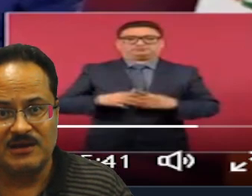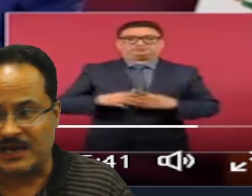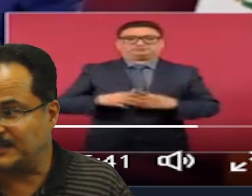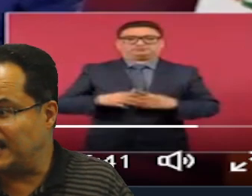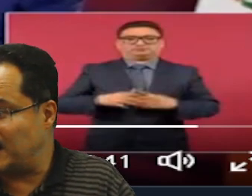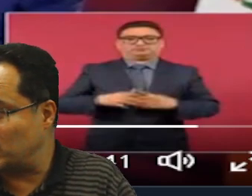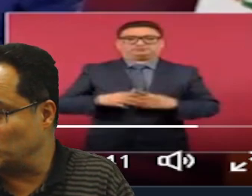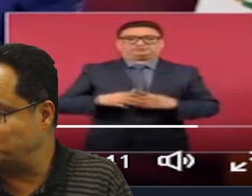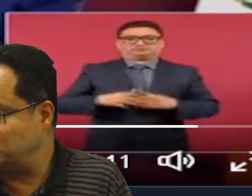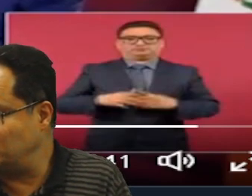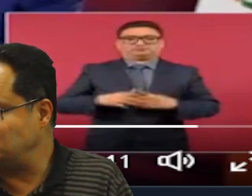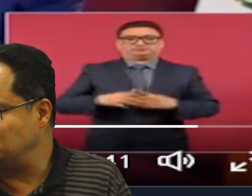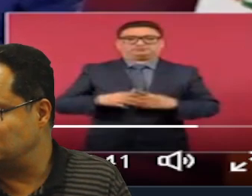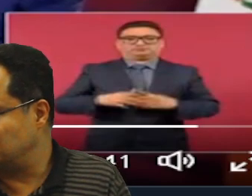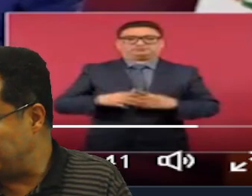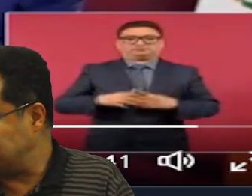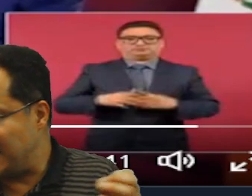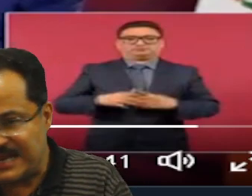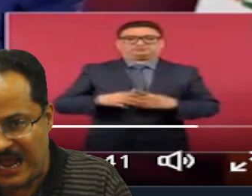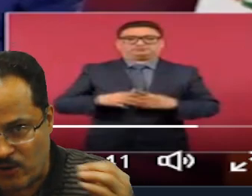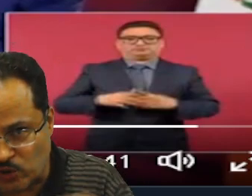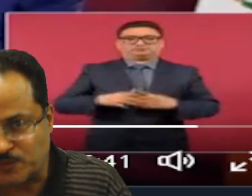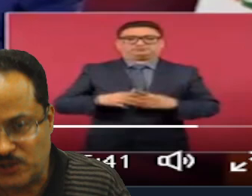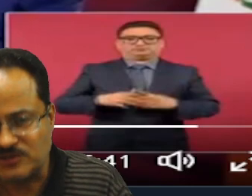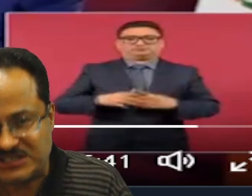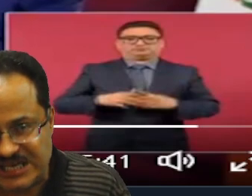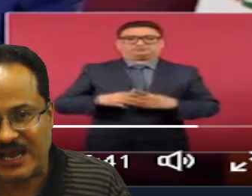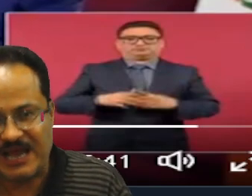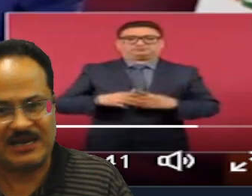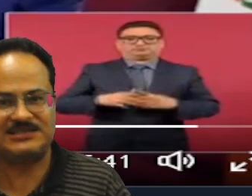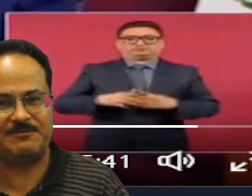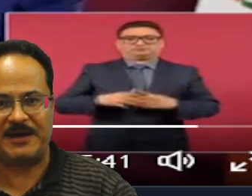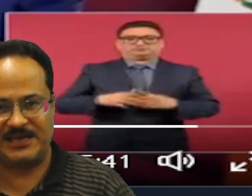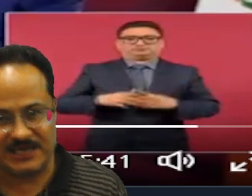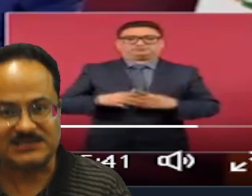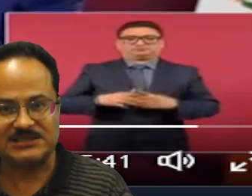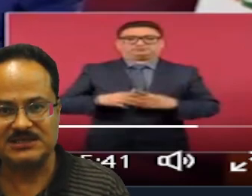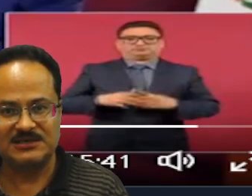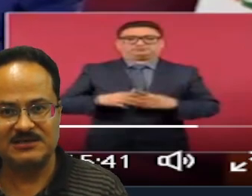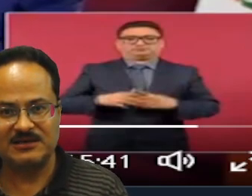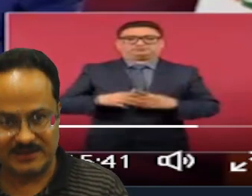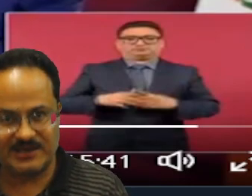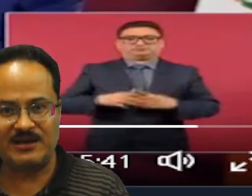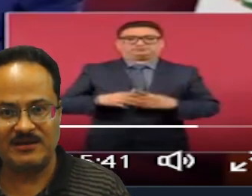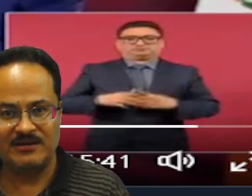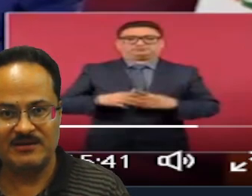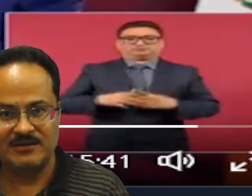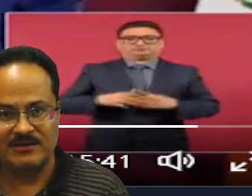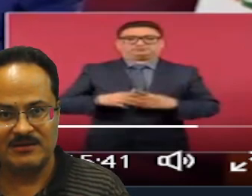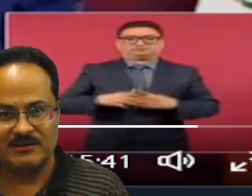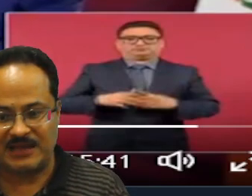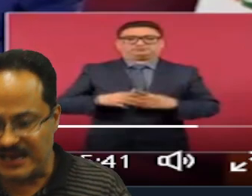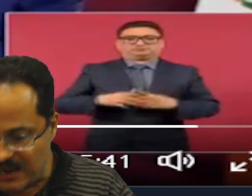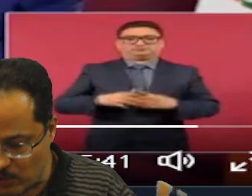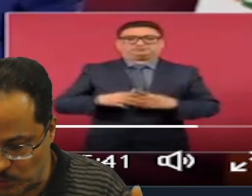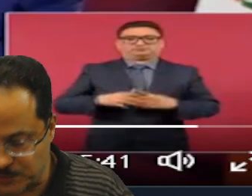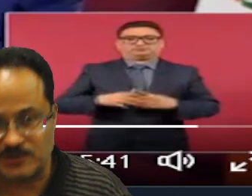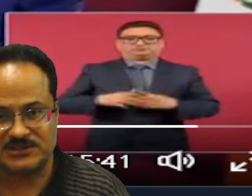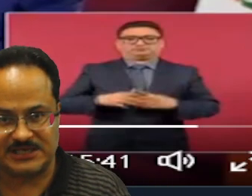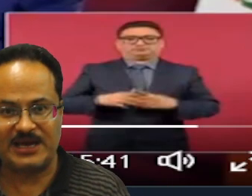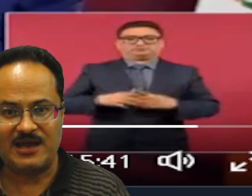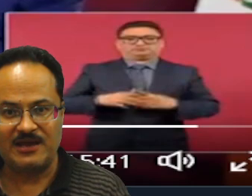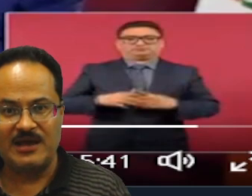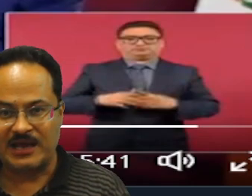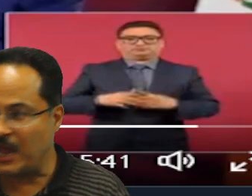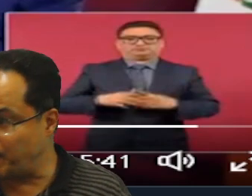qué tan la corrupción qué tan la corrupción sigue en este país eh tal la